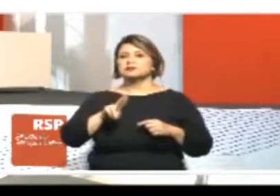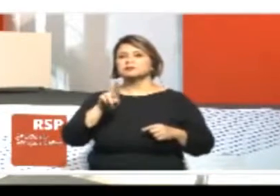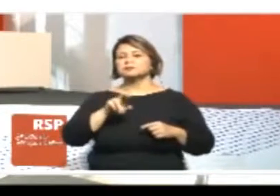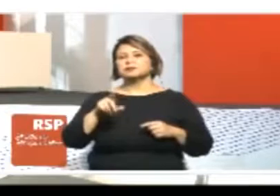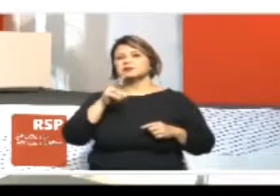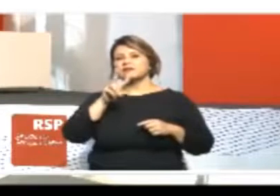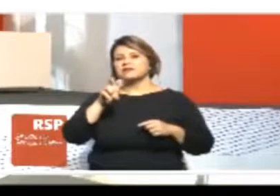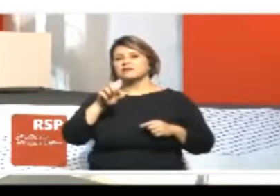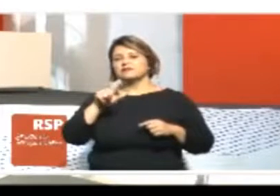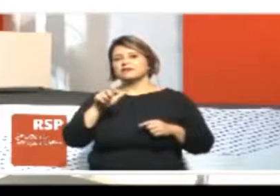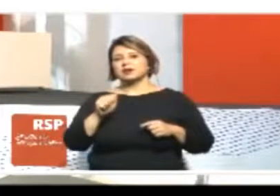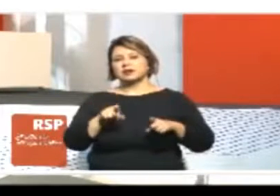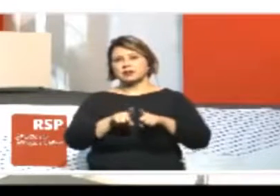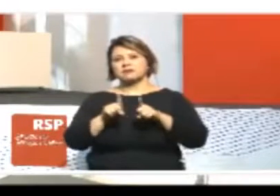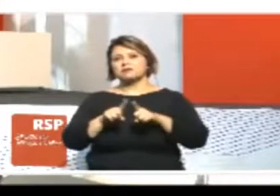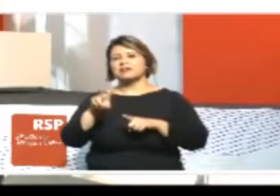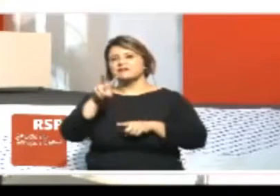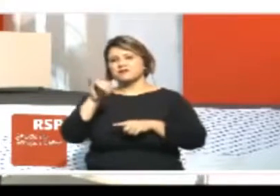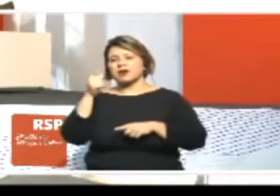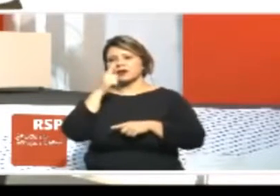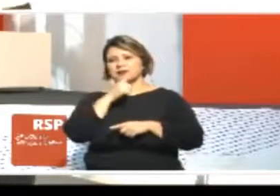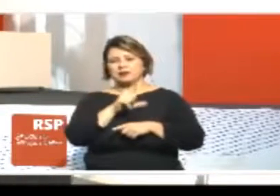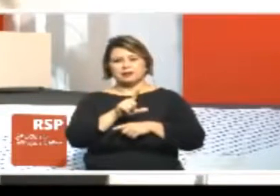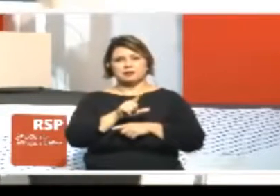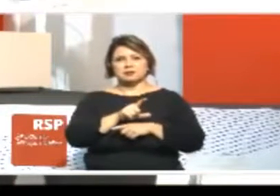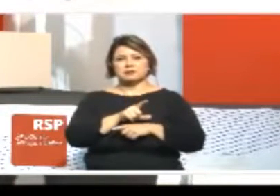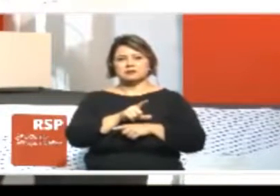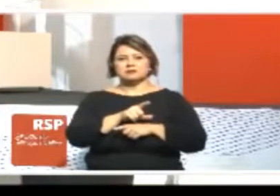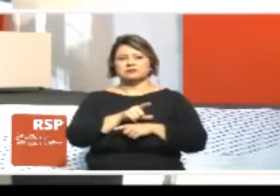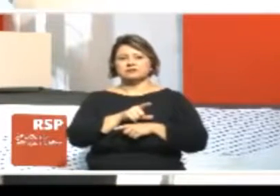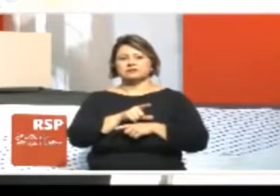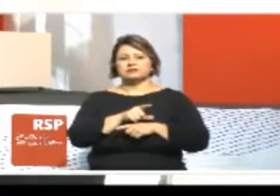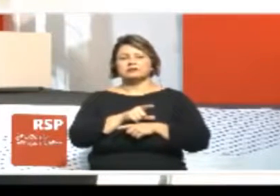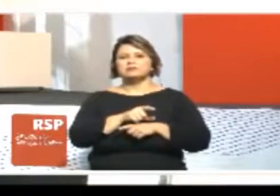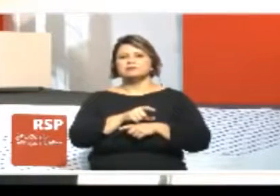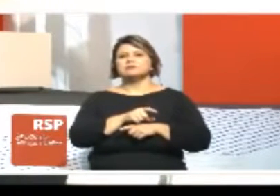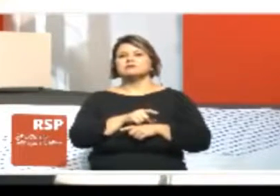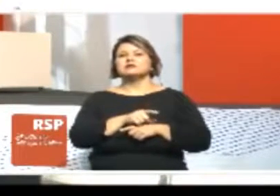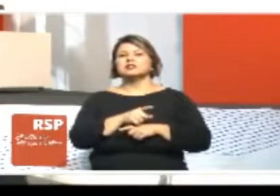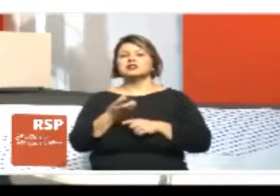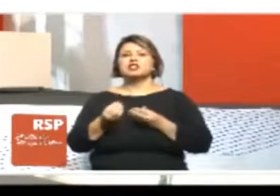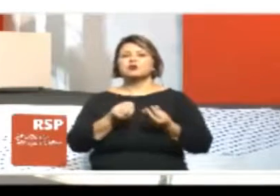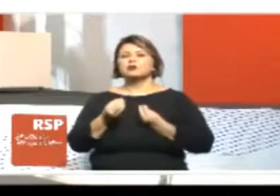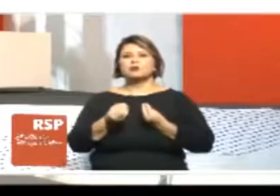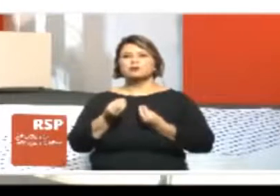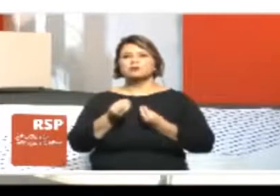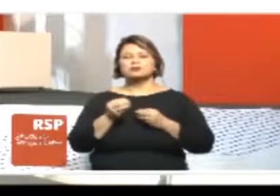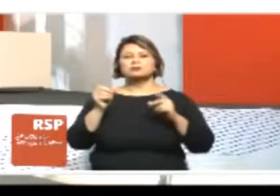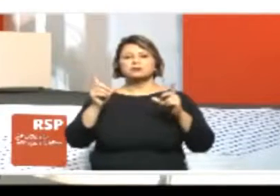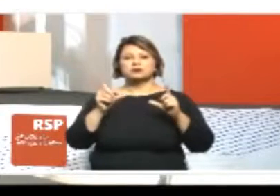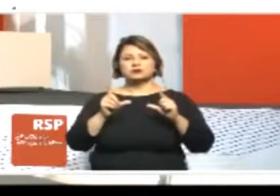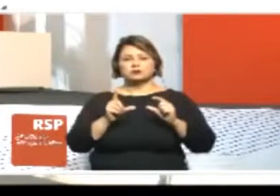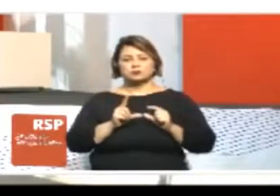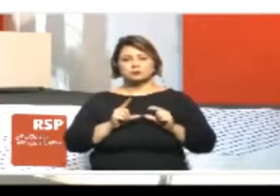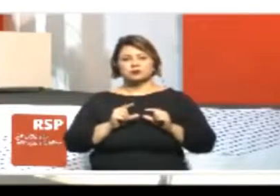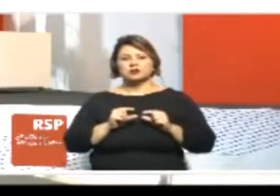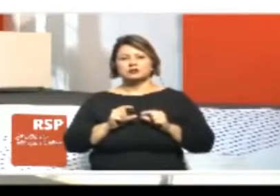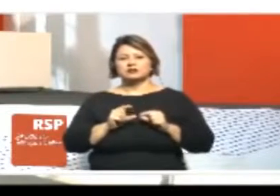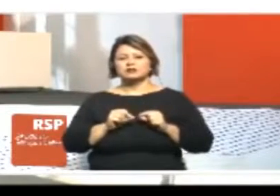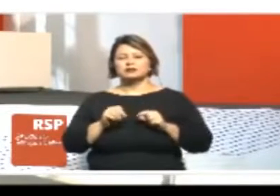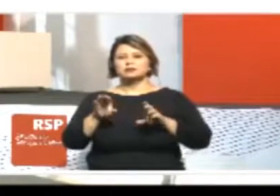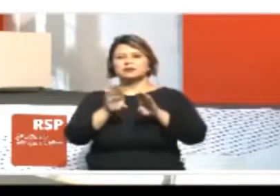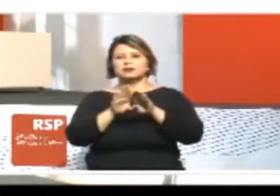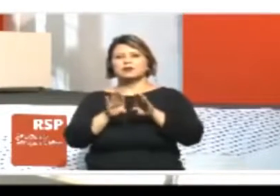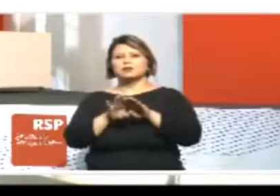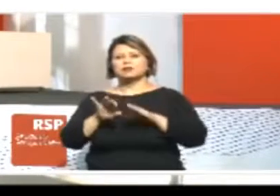interino es el que va a ganar el puesto. ¿Sí ve cómo eso reduce las igualdades de oportunidades? Entonces, vamos a